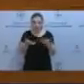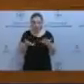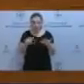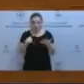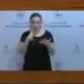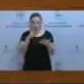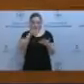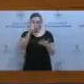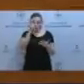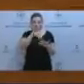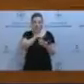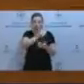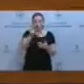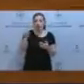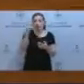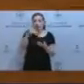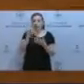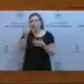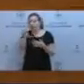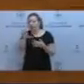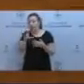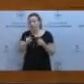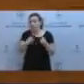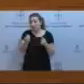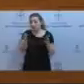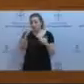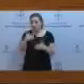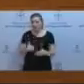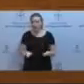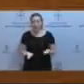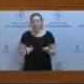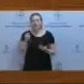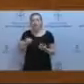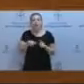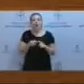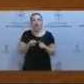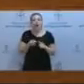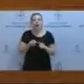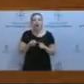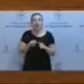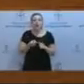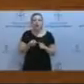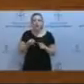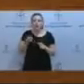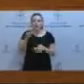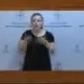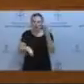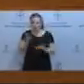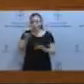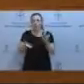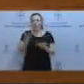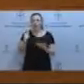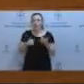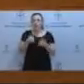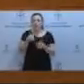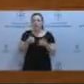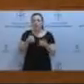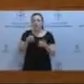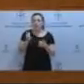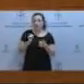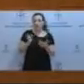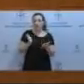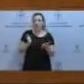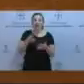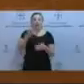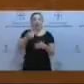va de 2011-2015, yo el siguiente de momento no lo tengo. Y juzga la competitividad turística de los destinos. El turismo, España, le recuerdo, país más